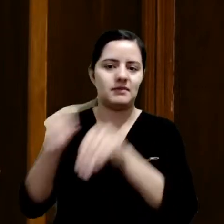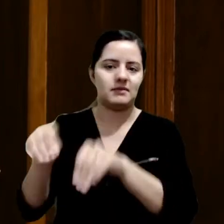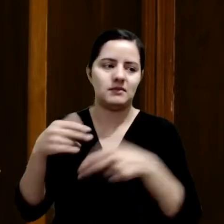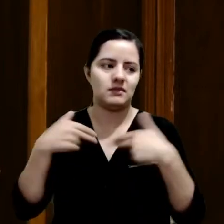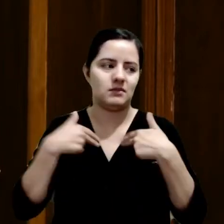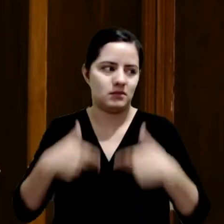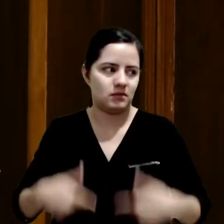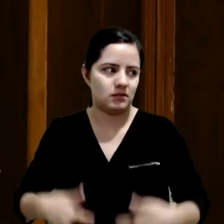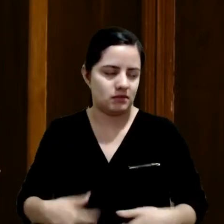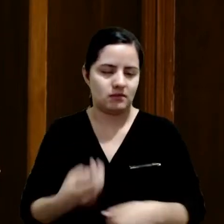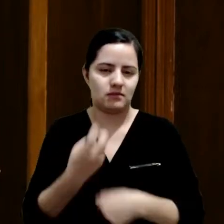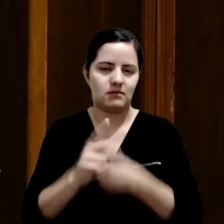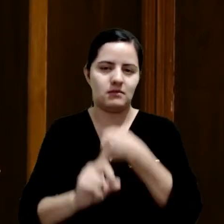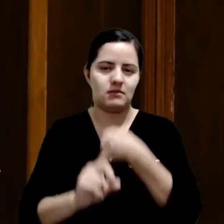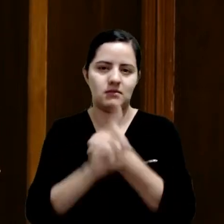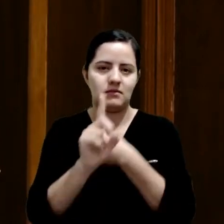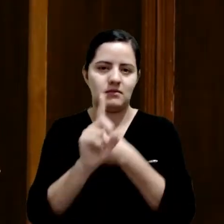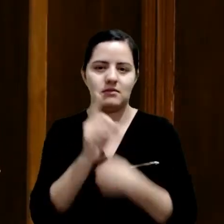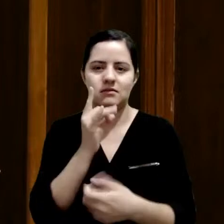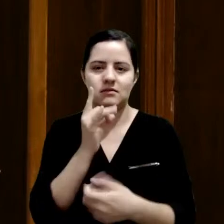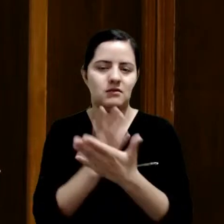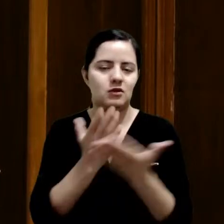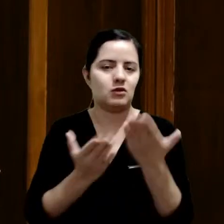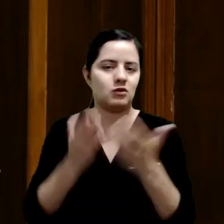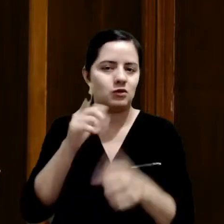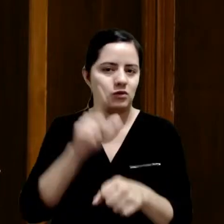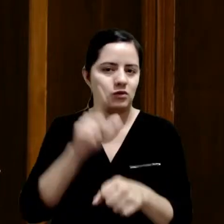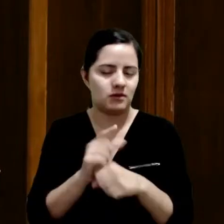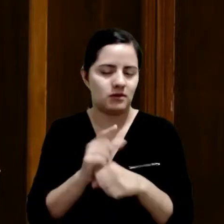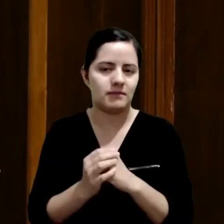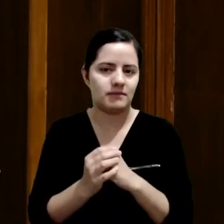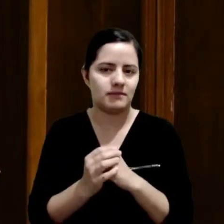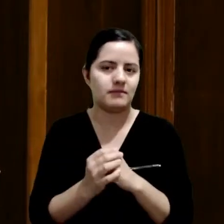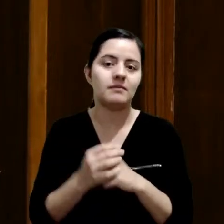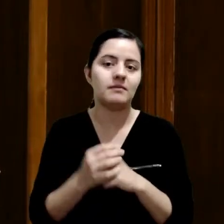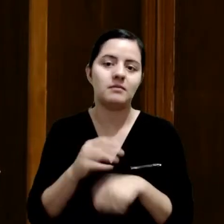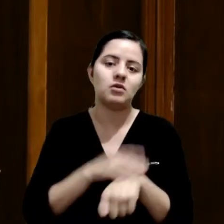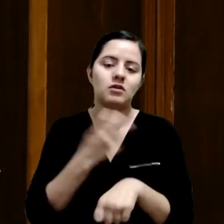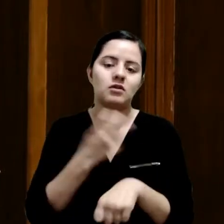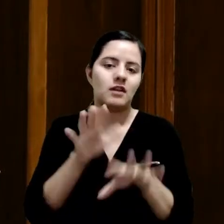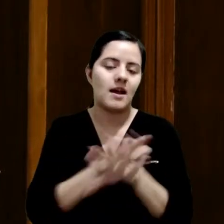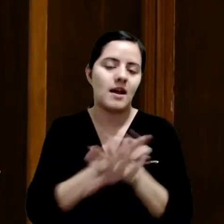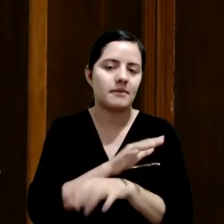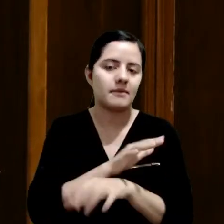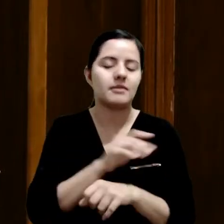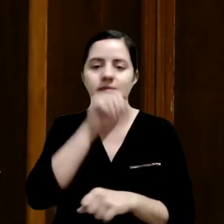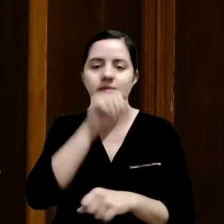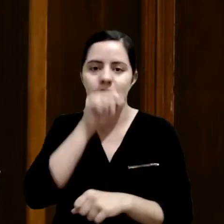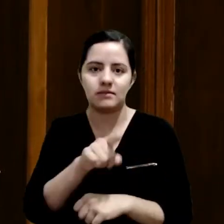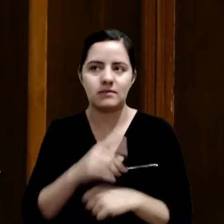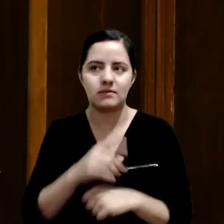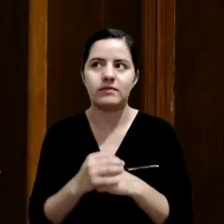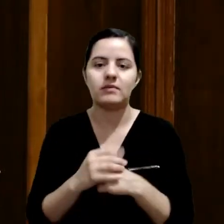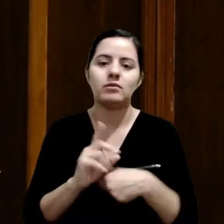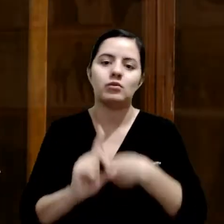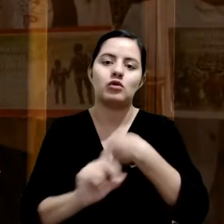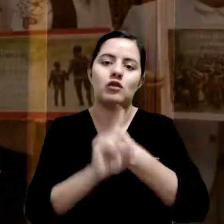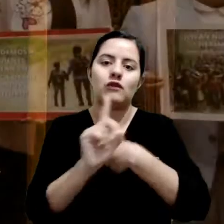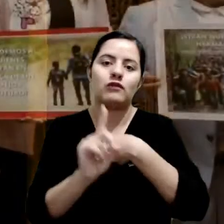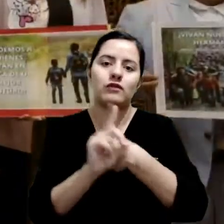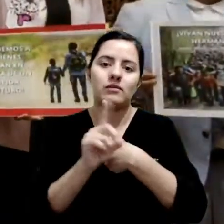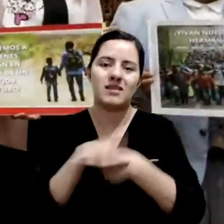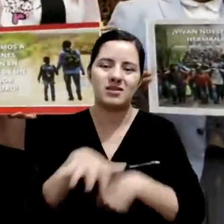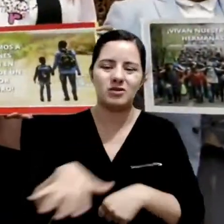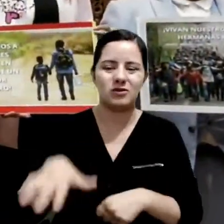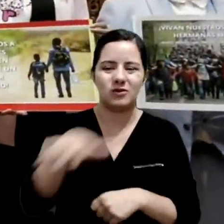fenómeno exclusivamente social, obedecieron a estas causas, sumando además los conflictos